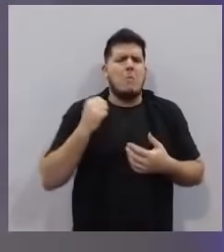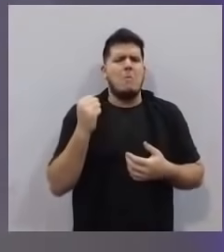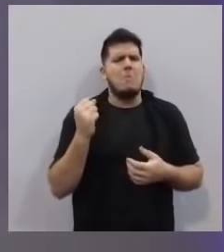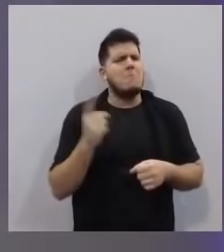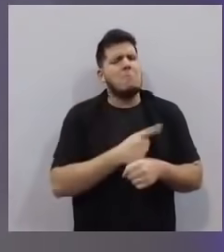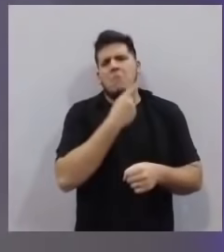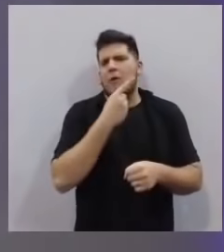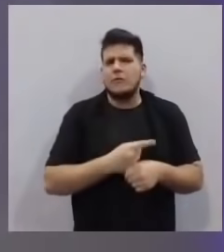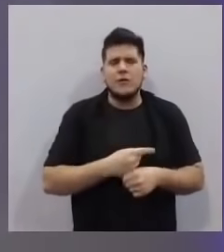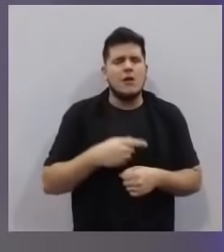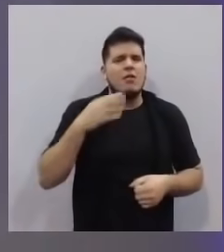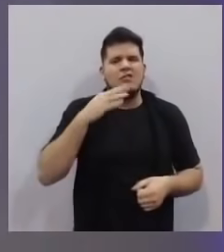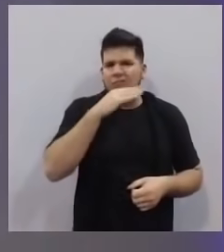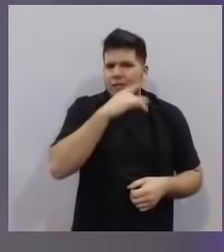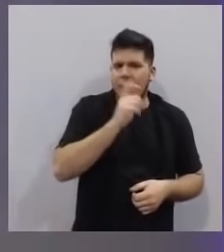y enferma